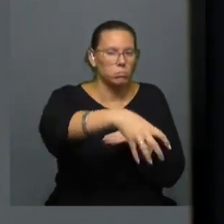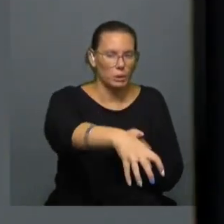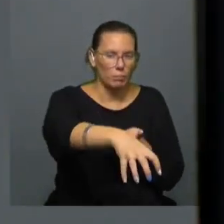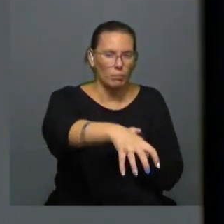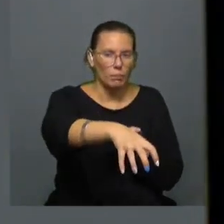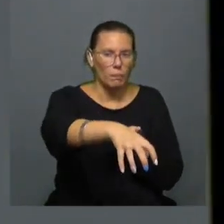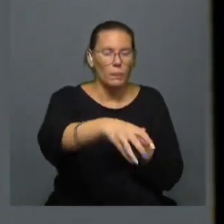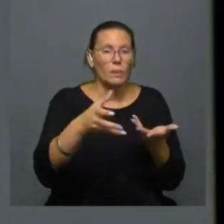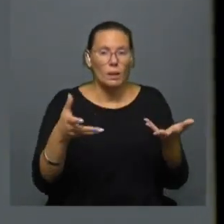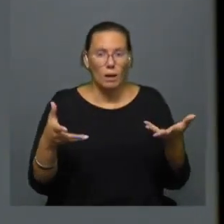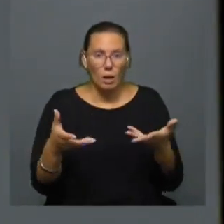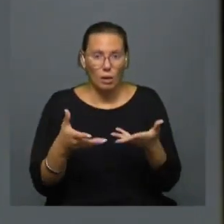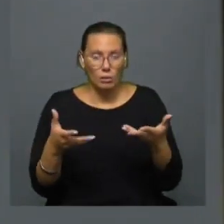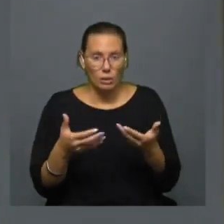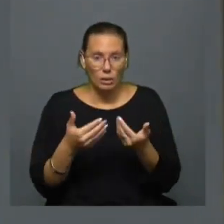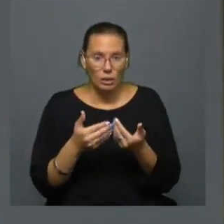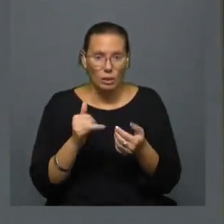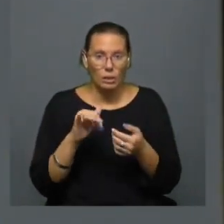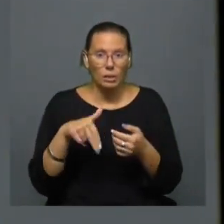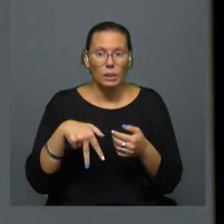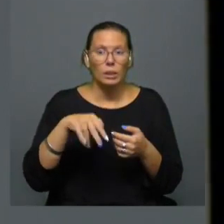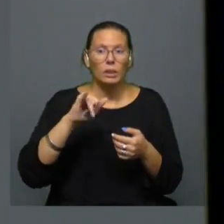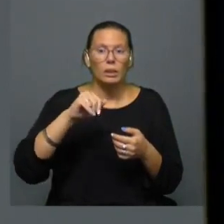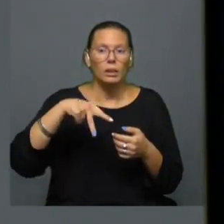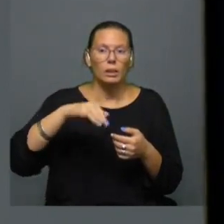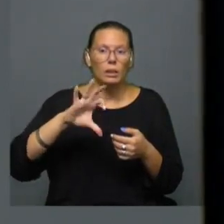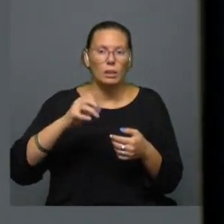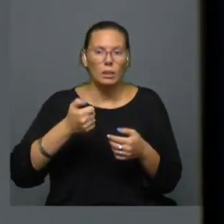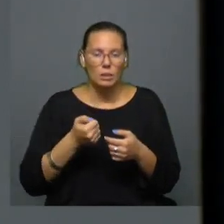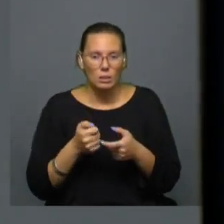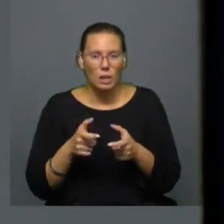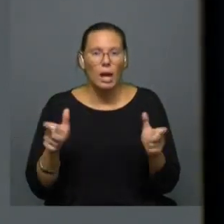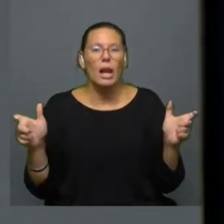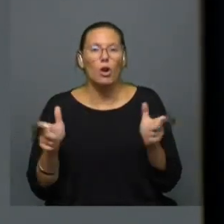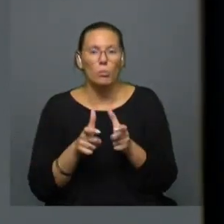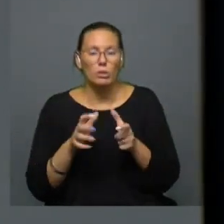ahora, INISA lo pasa a la comisión de La Tablada,